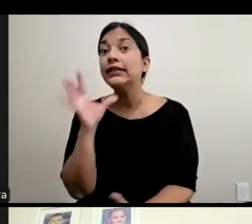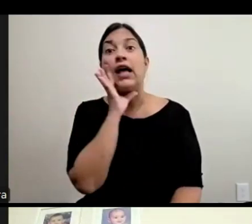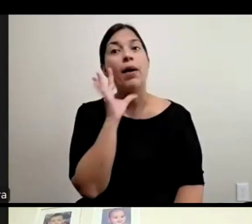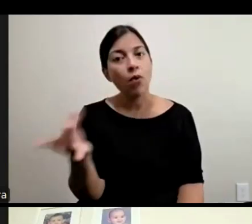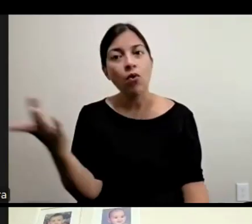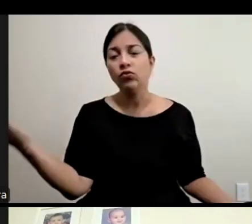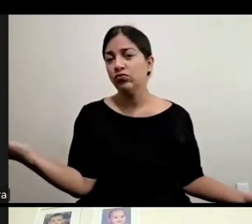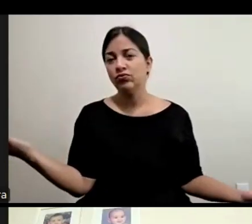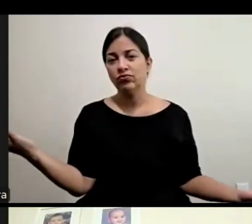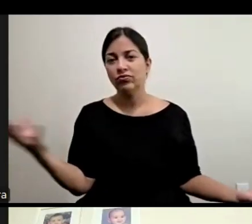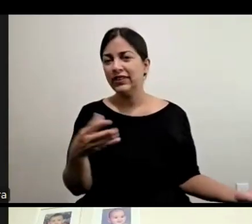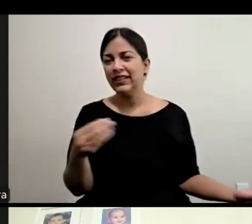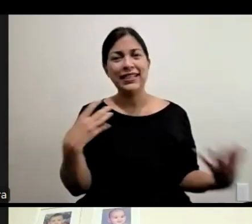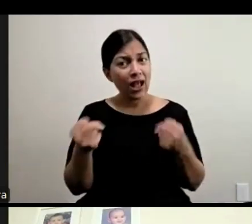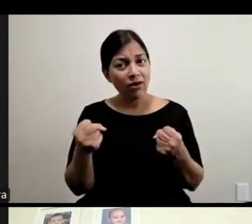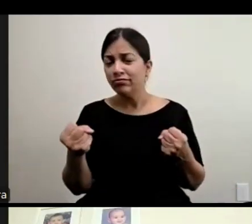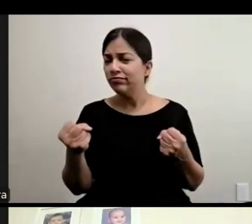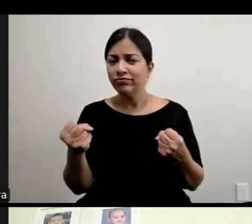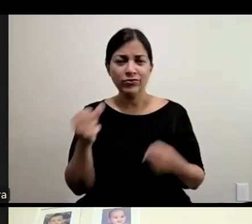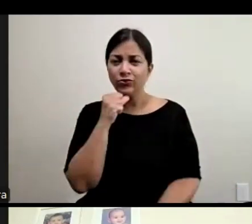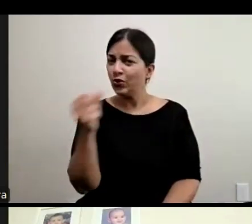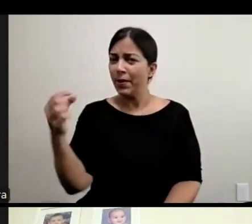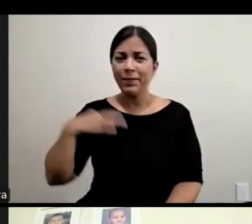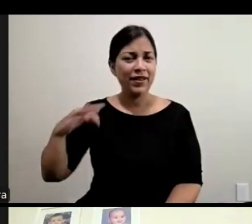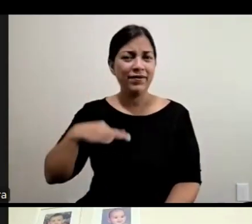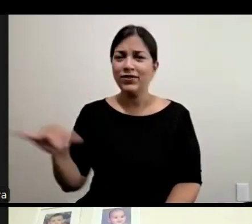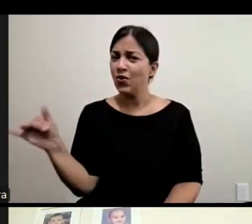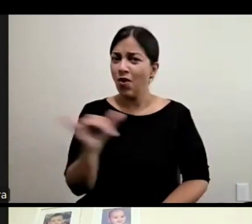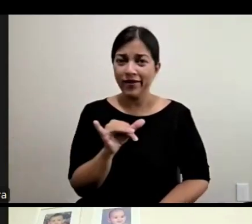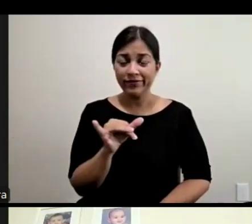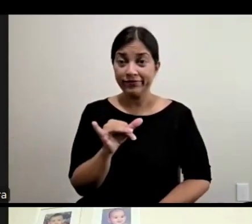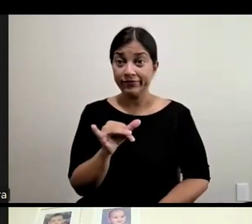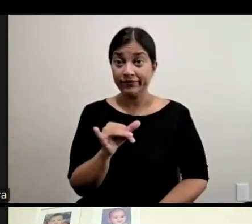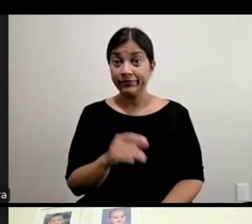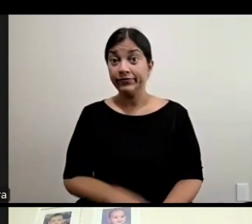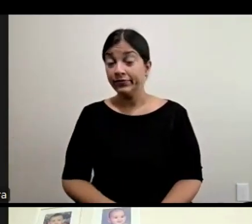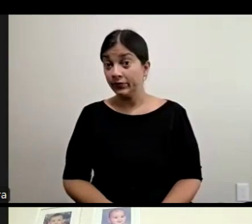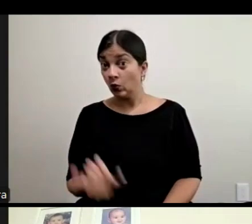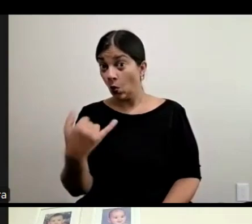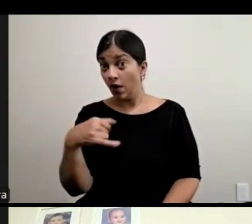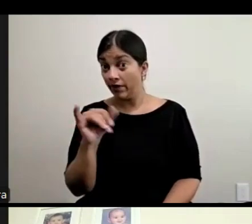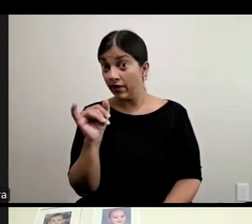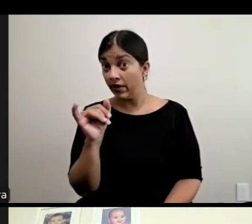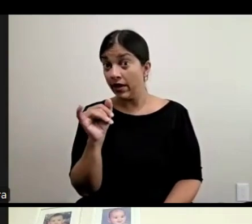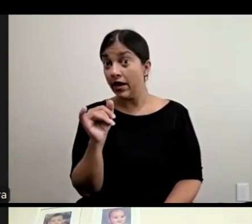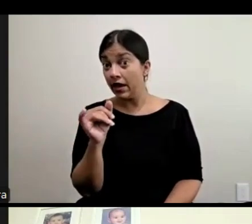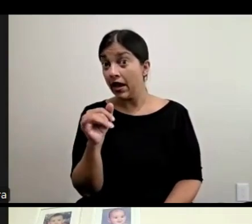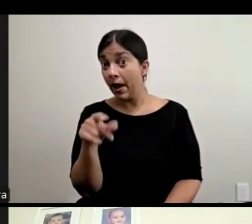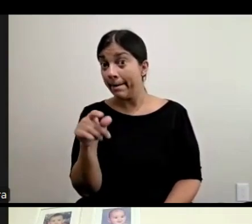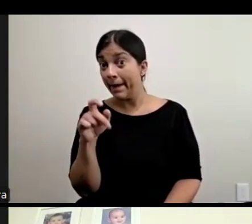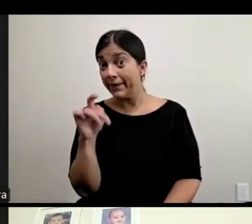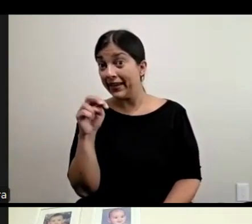mismos nutrientes, no le va a hacer el mismo beneficio. De hecho, Adriana, si te quedan todavía de estos pepinos, pica